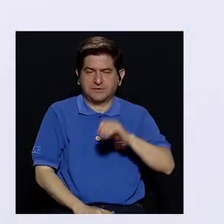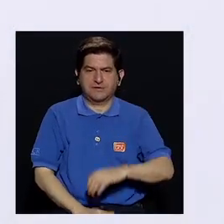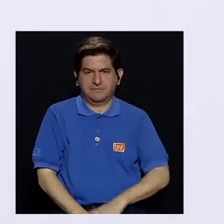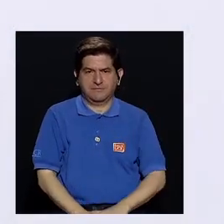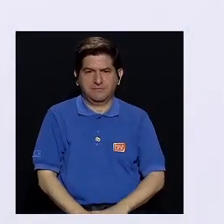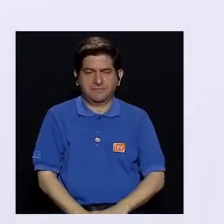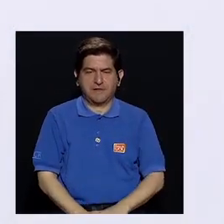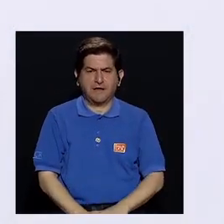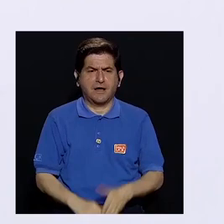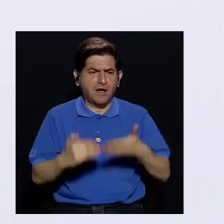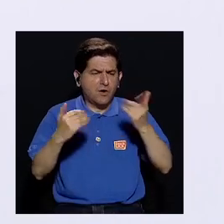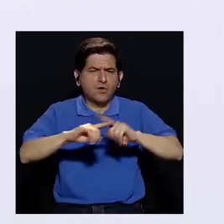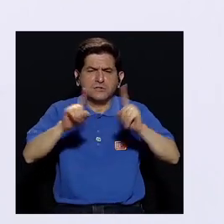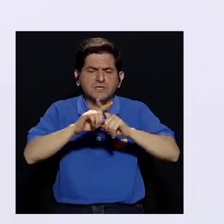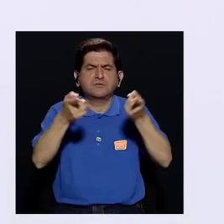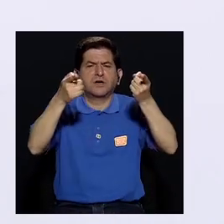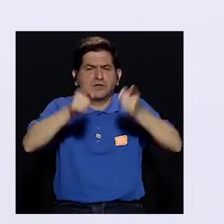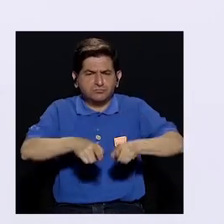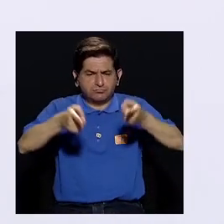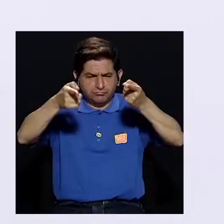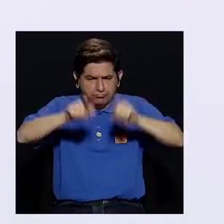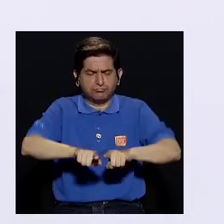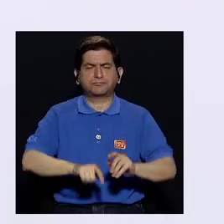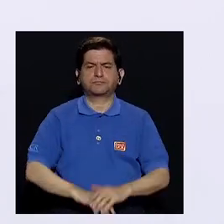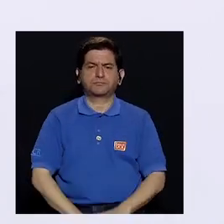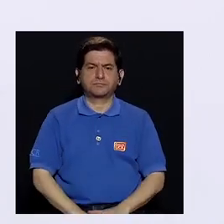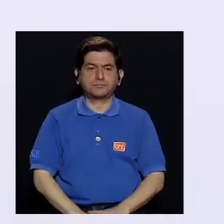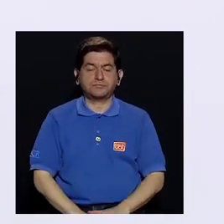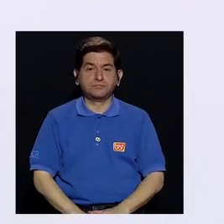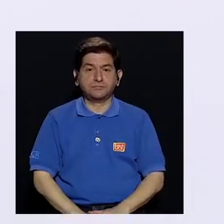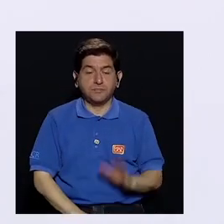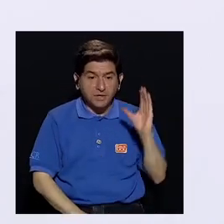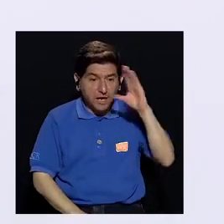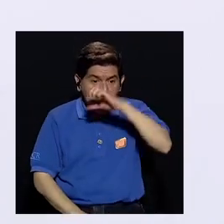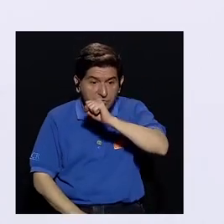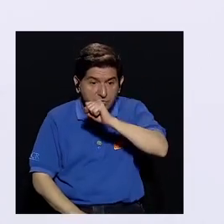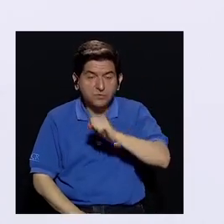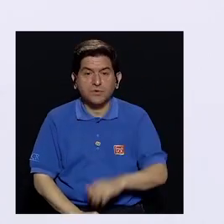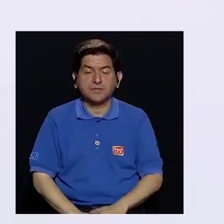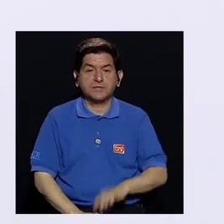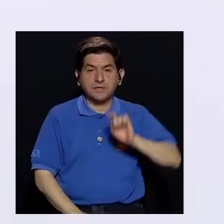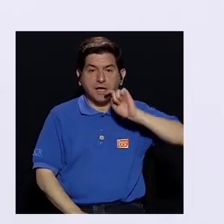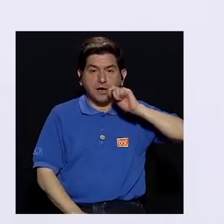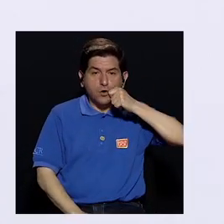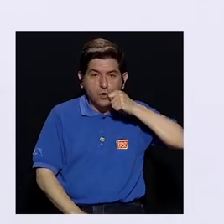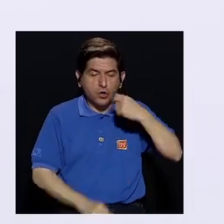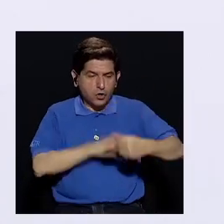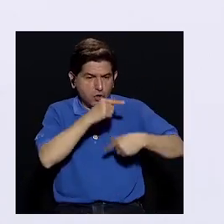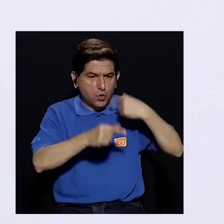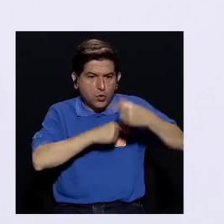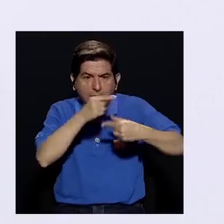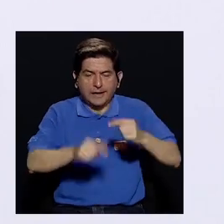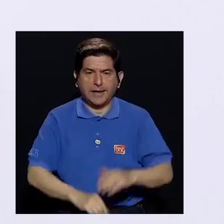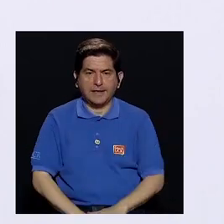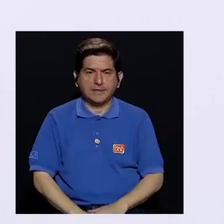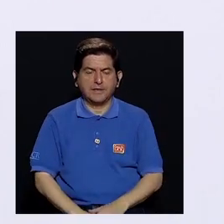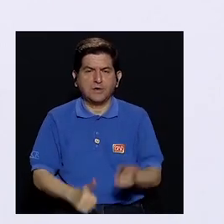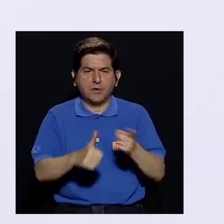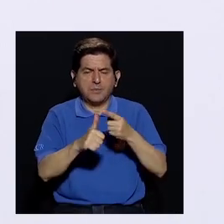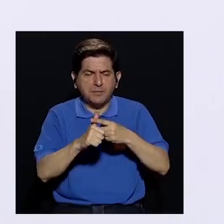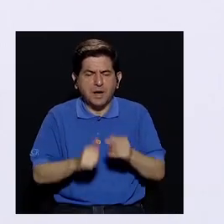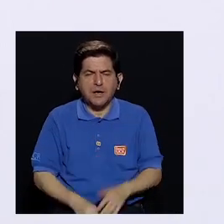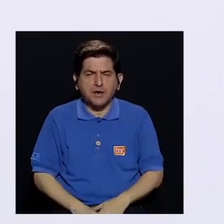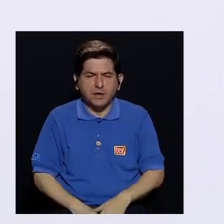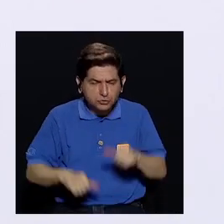que muchas cosas están ocurriendo se acababa de descubrir el descifrar el código genético estaban haciendo los